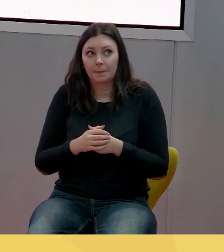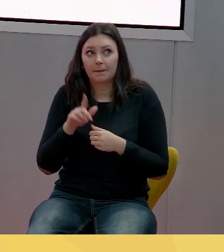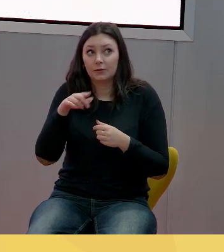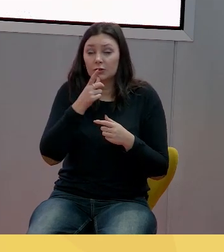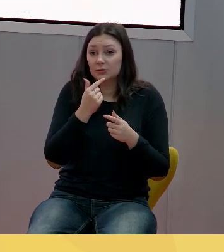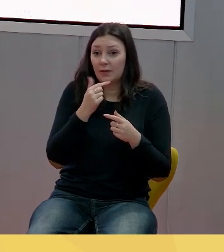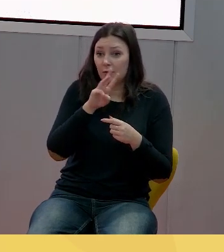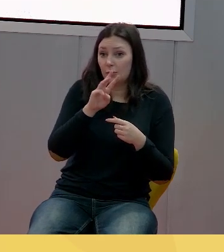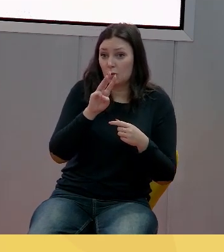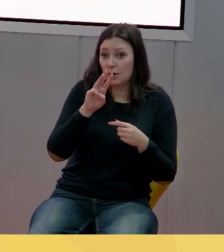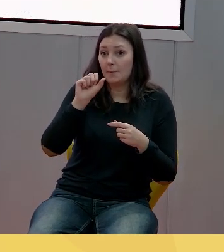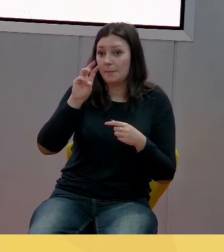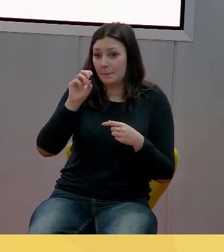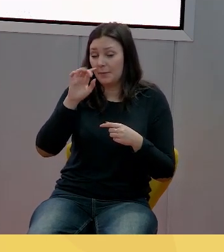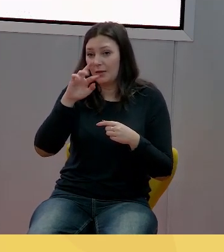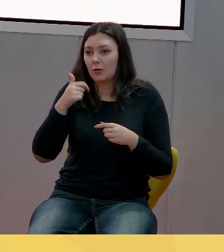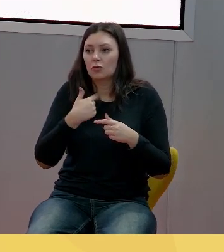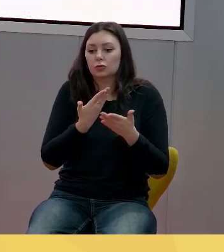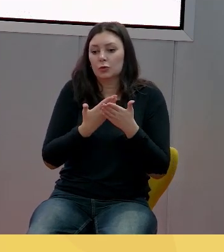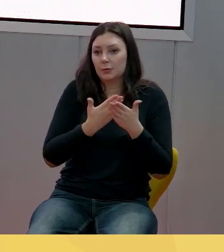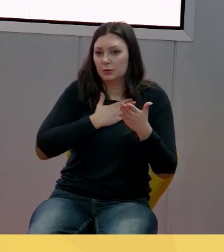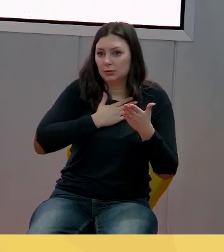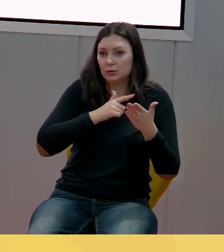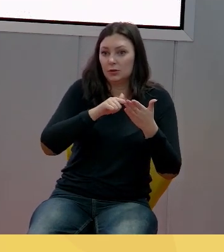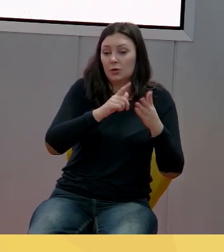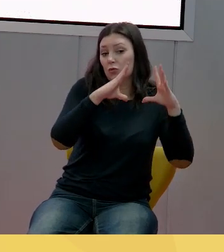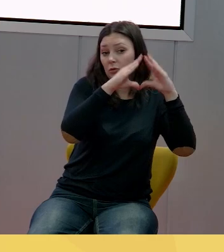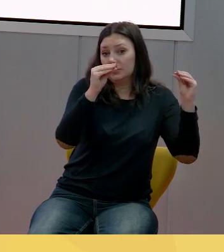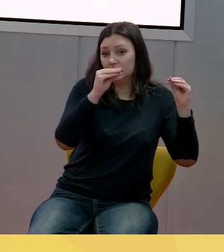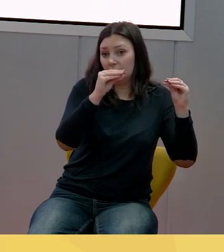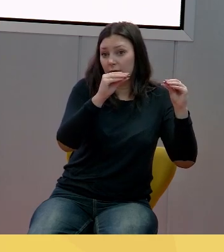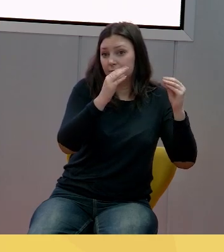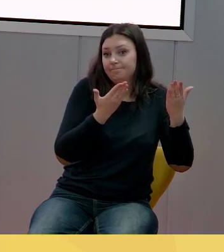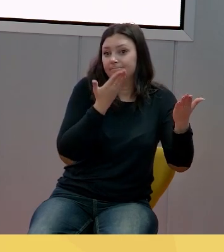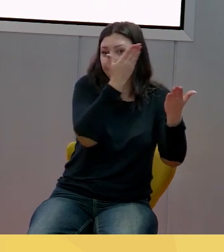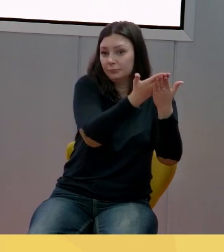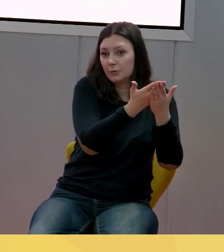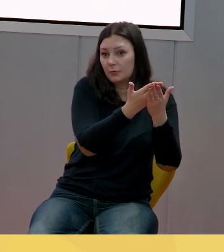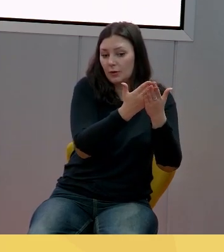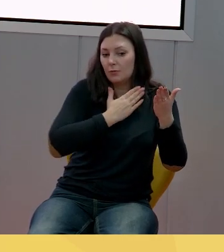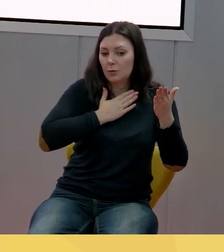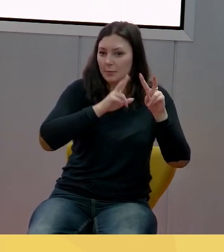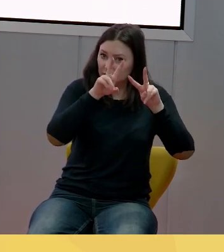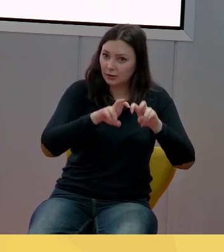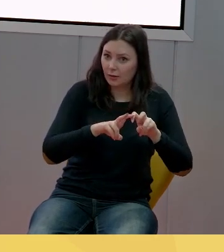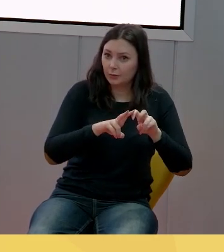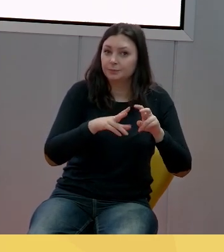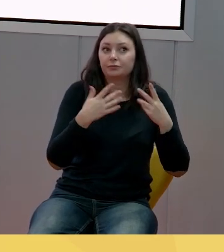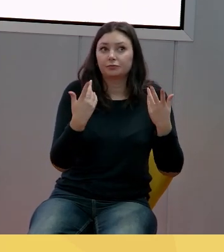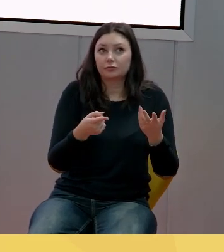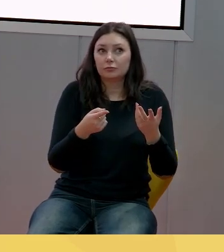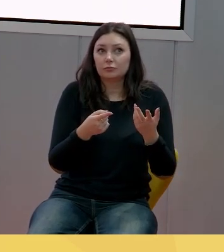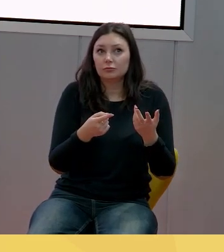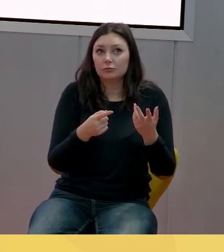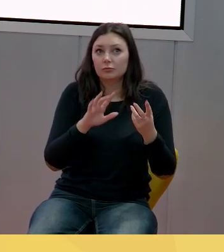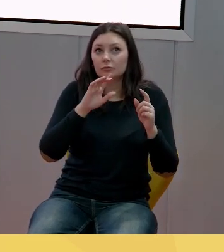revisiones sistemáticas a la Universidad Johns Hopkins, que es una de las más prestigiosas del mundo, y en 2020, cuando se acabaron estas revisiones y vieron el